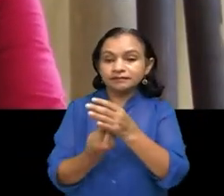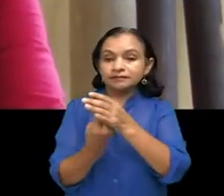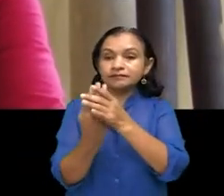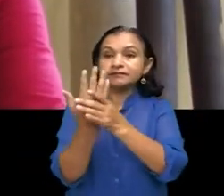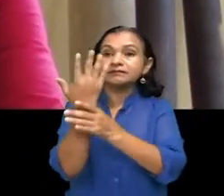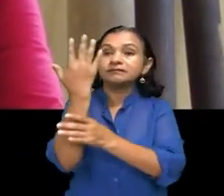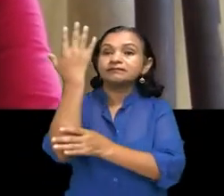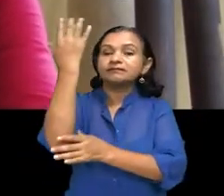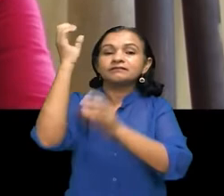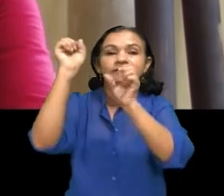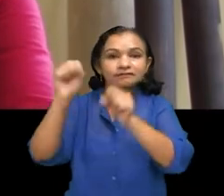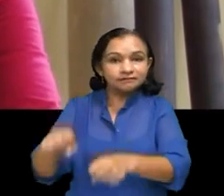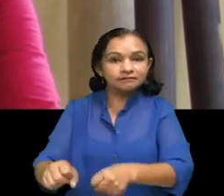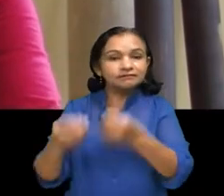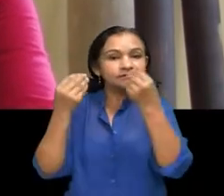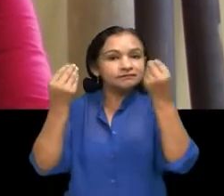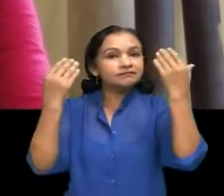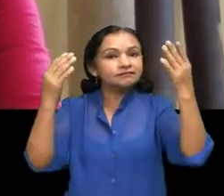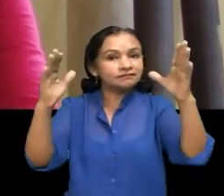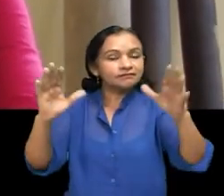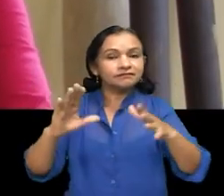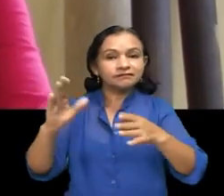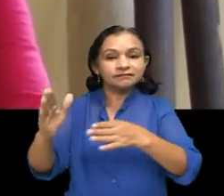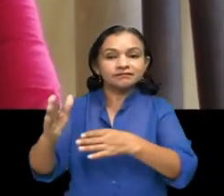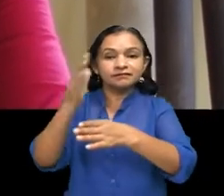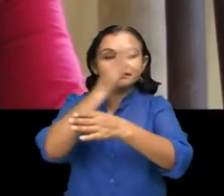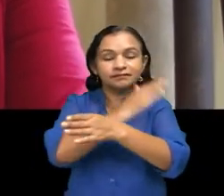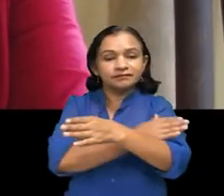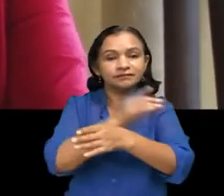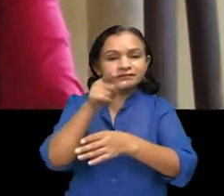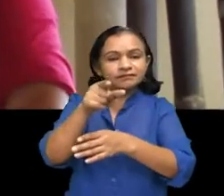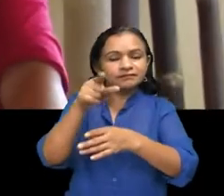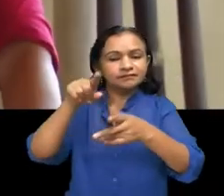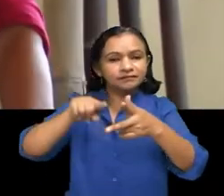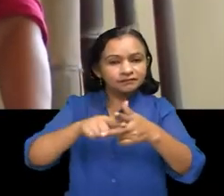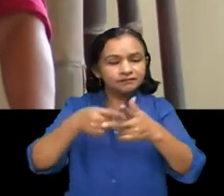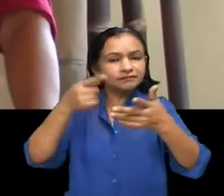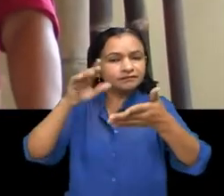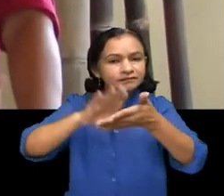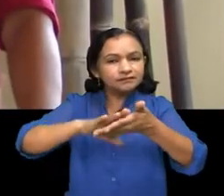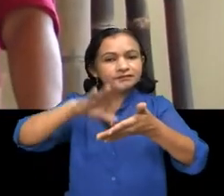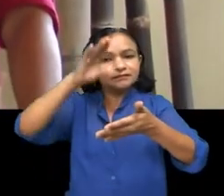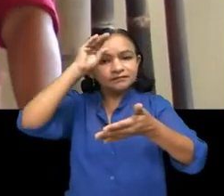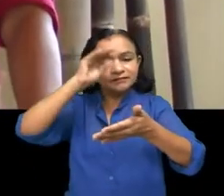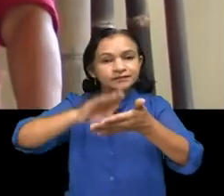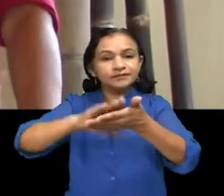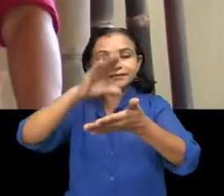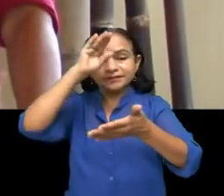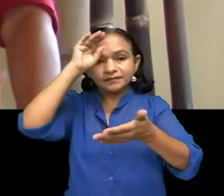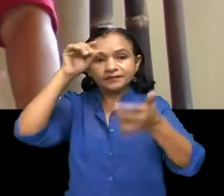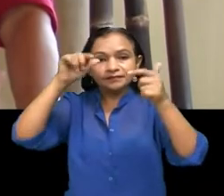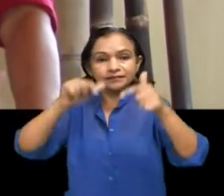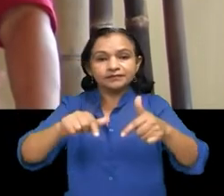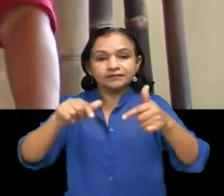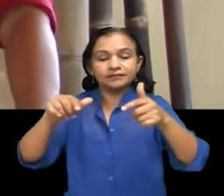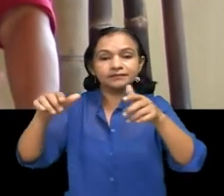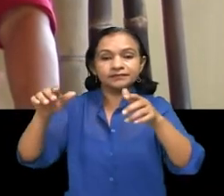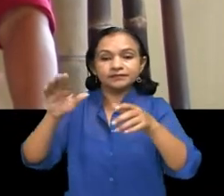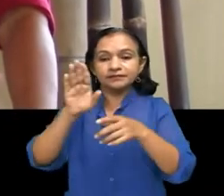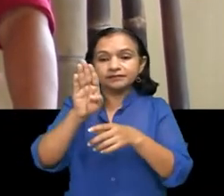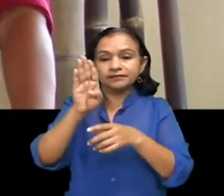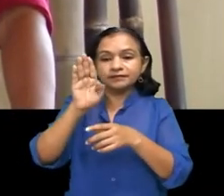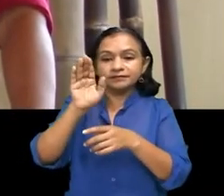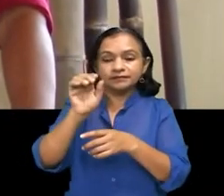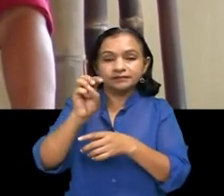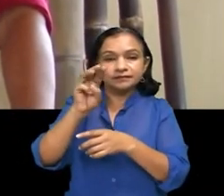del bambú se puede lograr muchas cosas. Antes de ingresar usted acá a las capacitaciones y a esta jornada de bambú, ¿ya